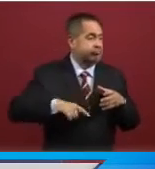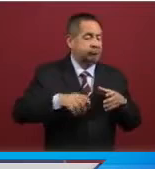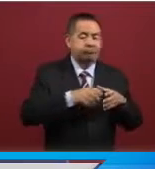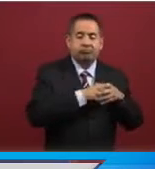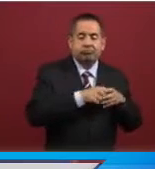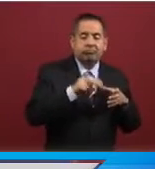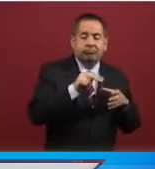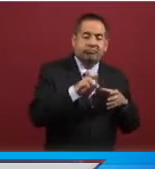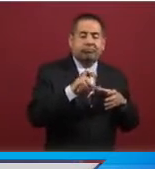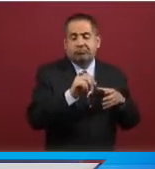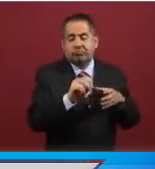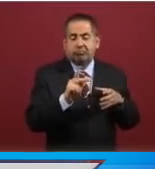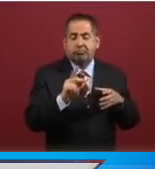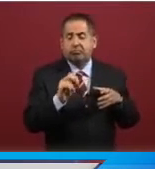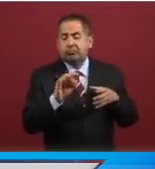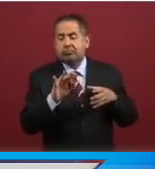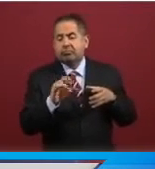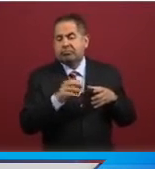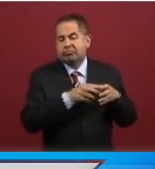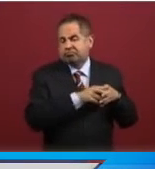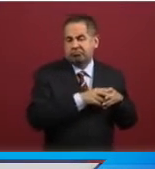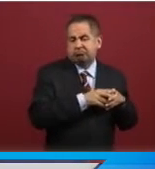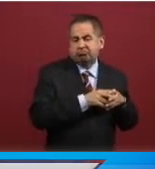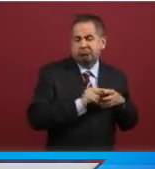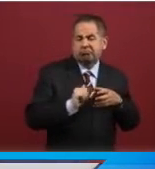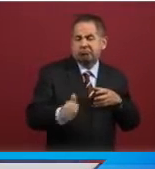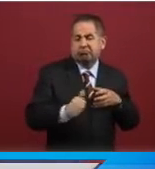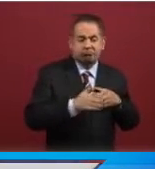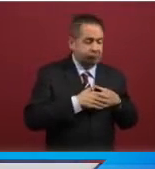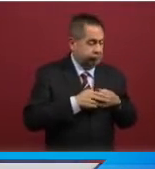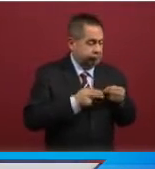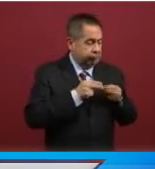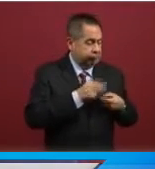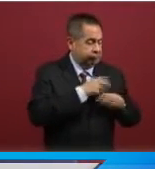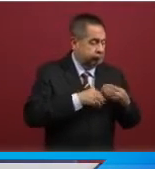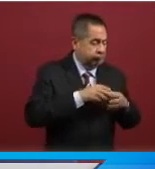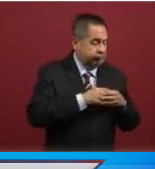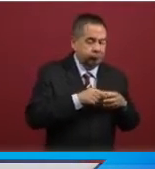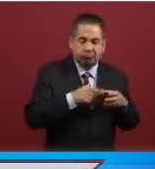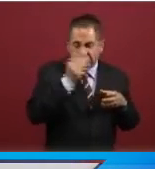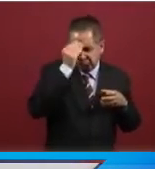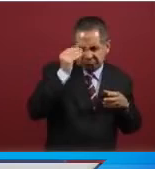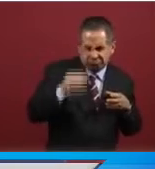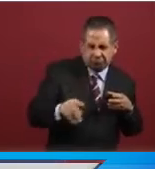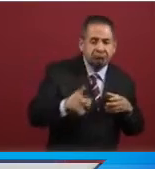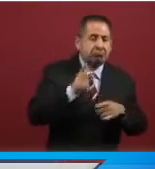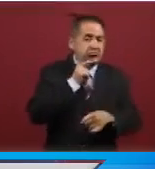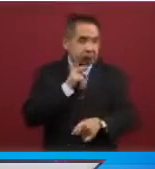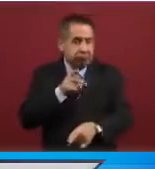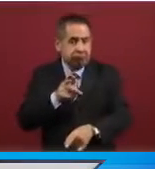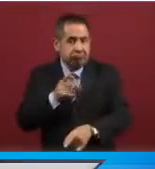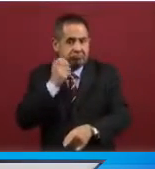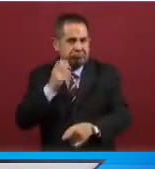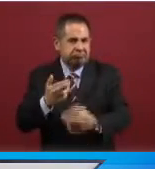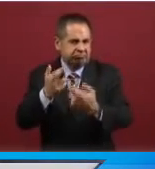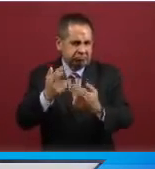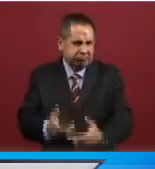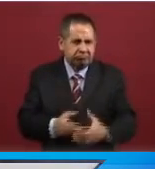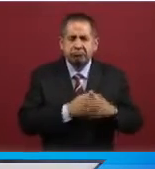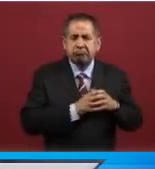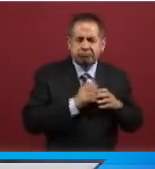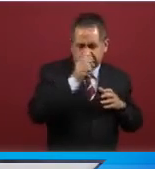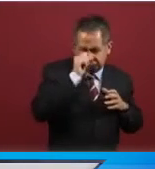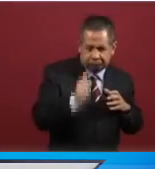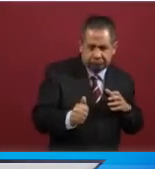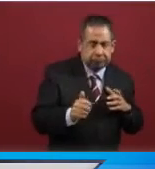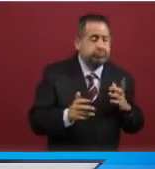una importante reestructuración de la deuda de Pemex, en donde se amplió de 3 a 5 años y se incrementó la línea de crédito en 8,000